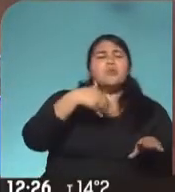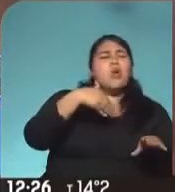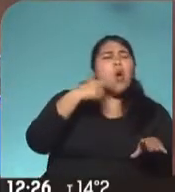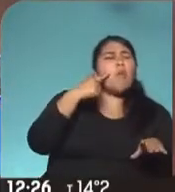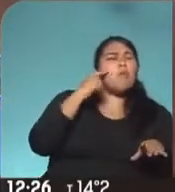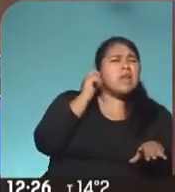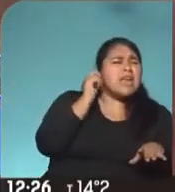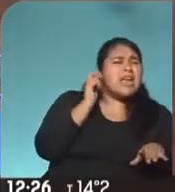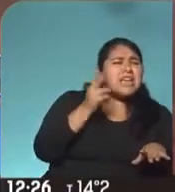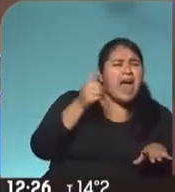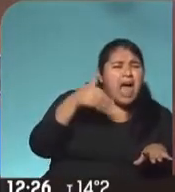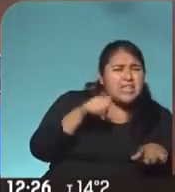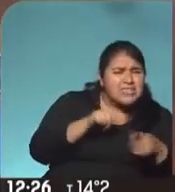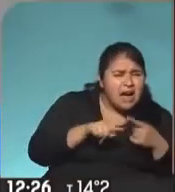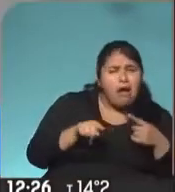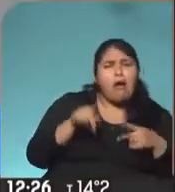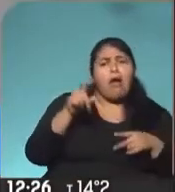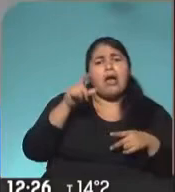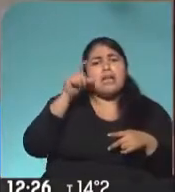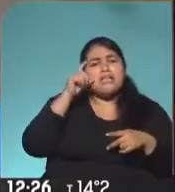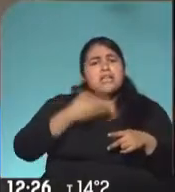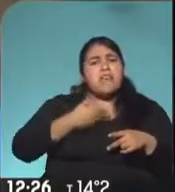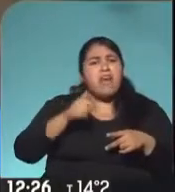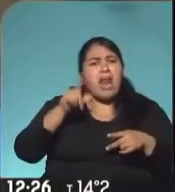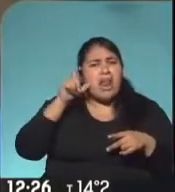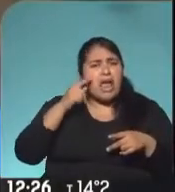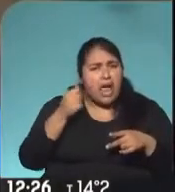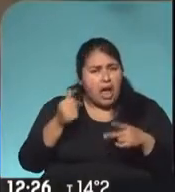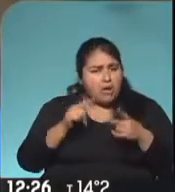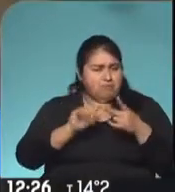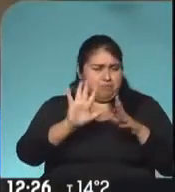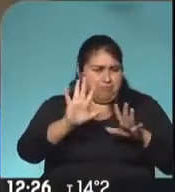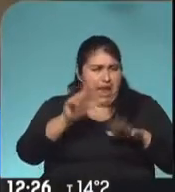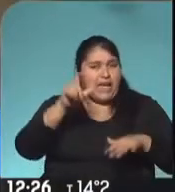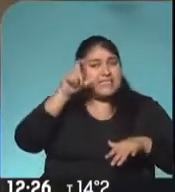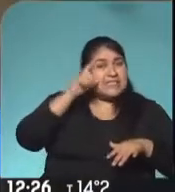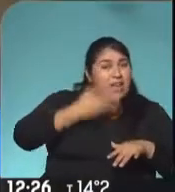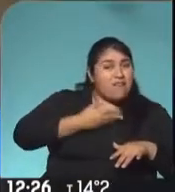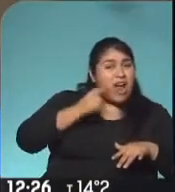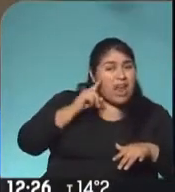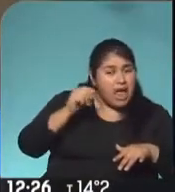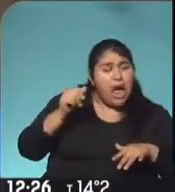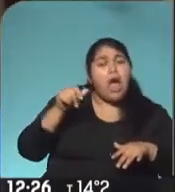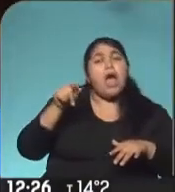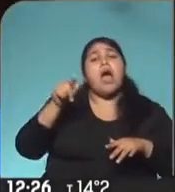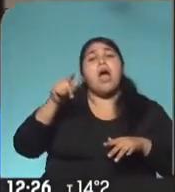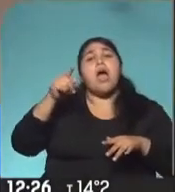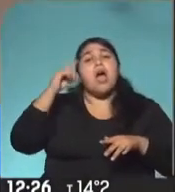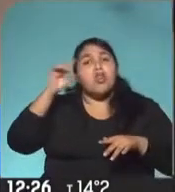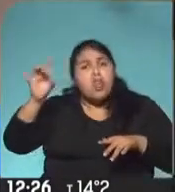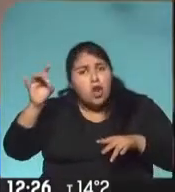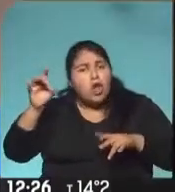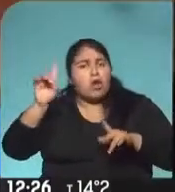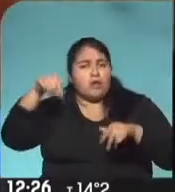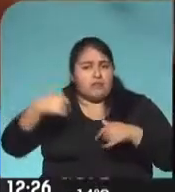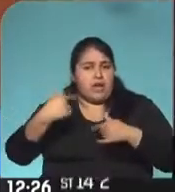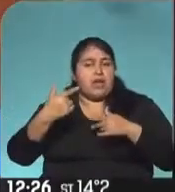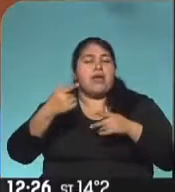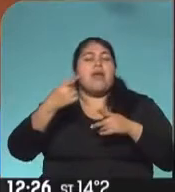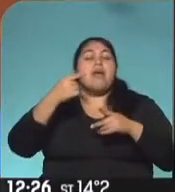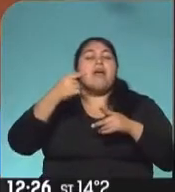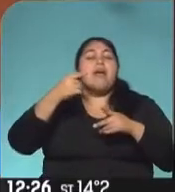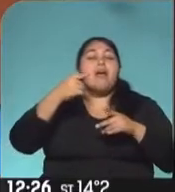de cabeza y dolor de cabeza los mismos son términos genéricos y migrañas la causa más frecuente de cefalea es por ejemplo